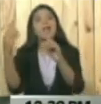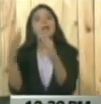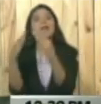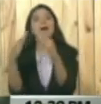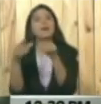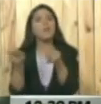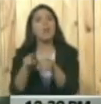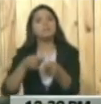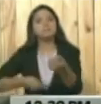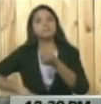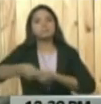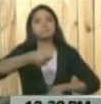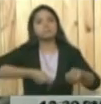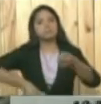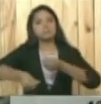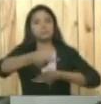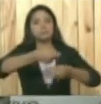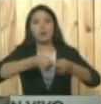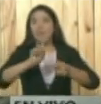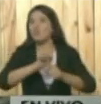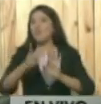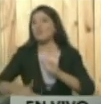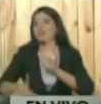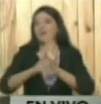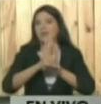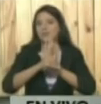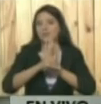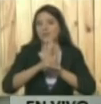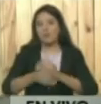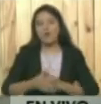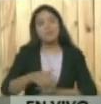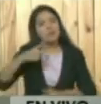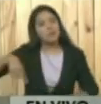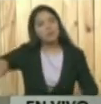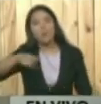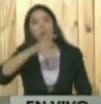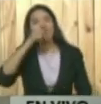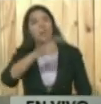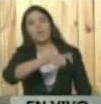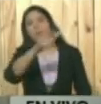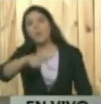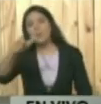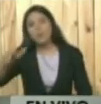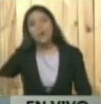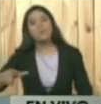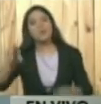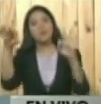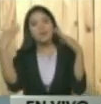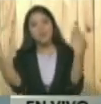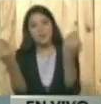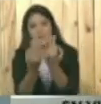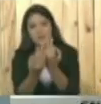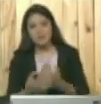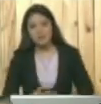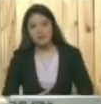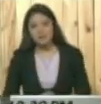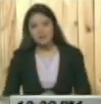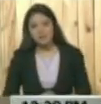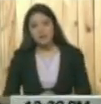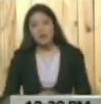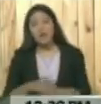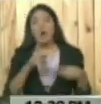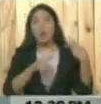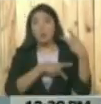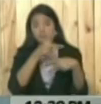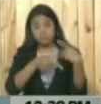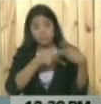una mercancía y no como un derecho de los pueblos, como un derecho de las familias. Un proceso